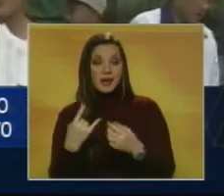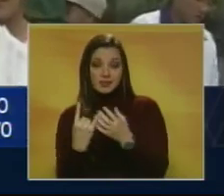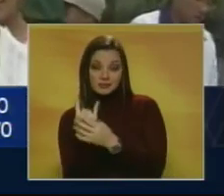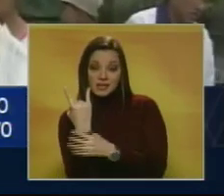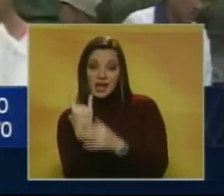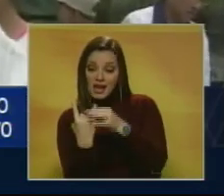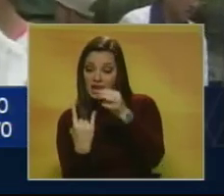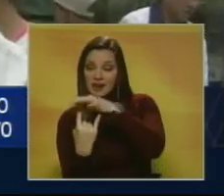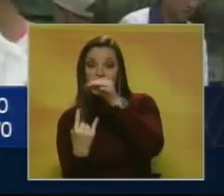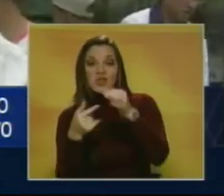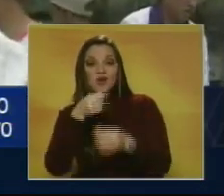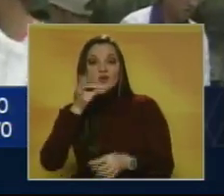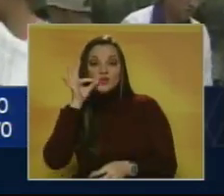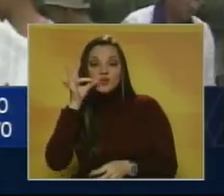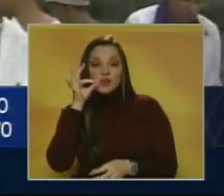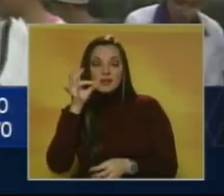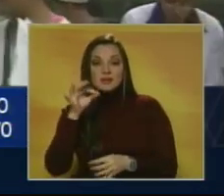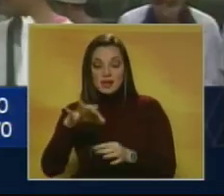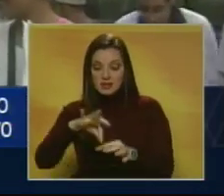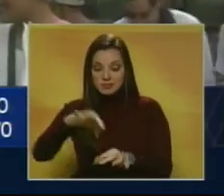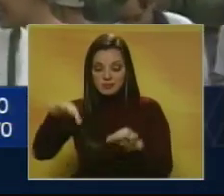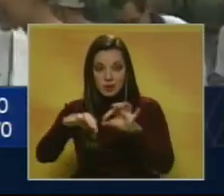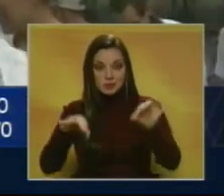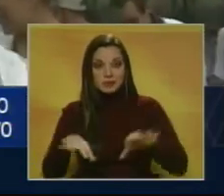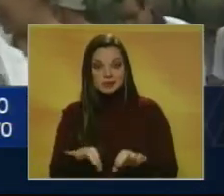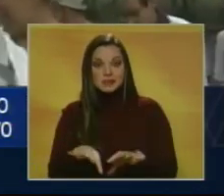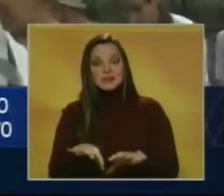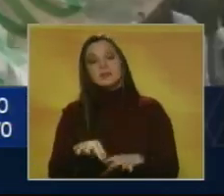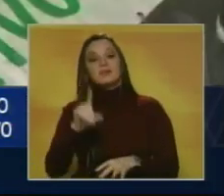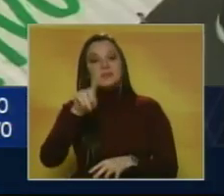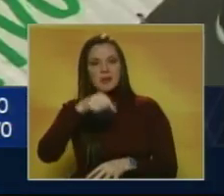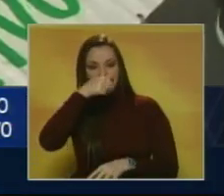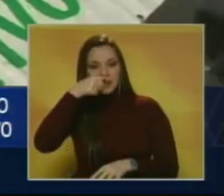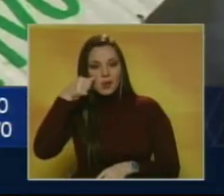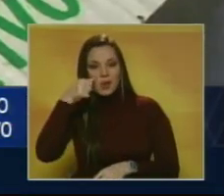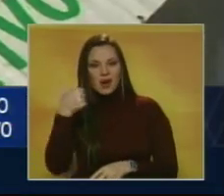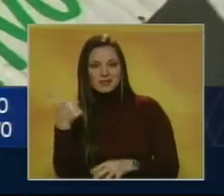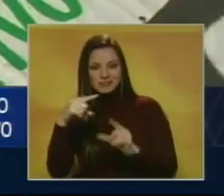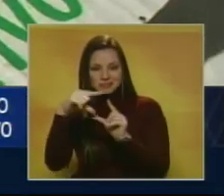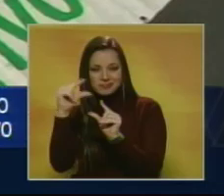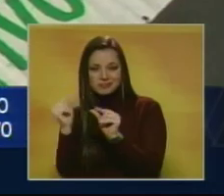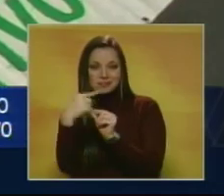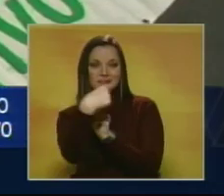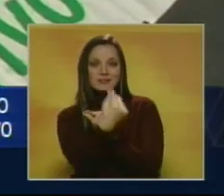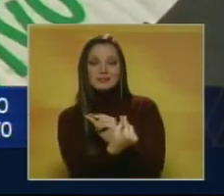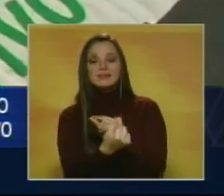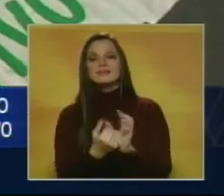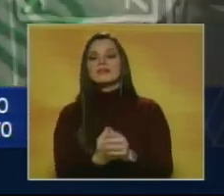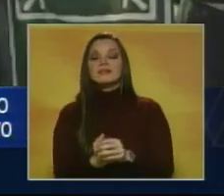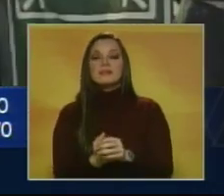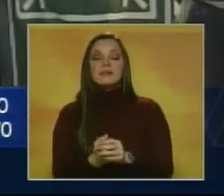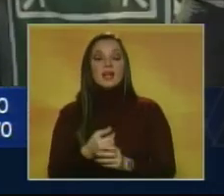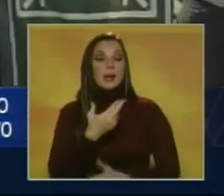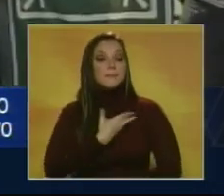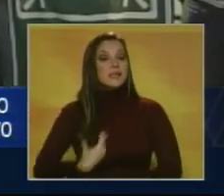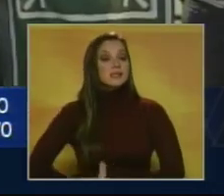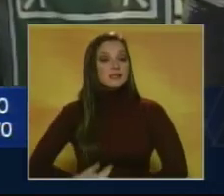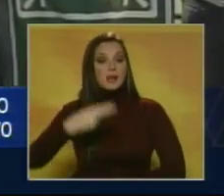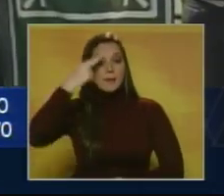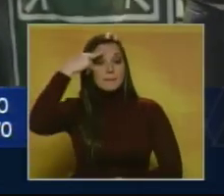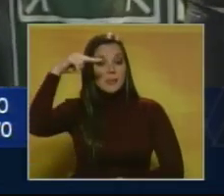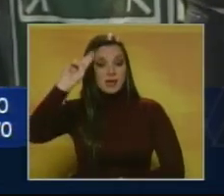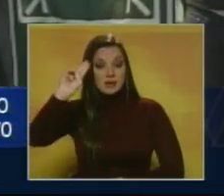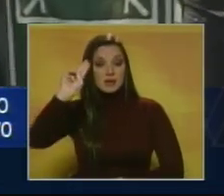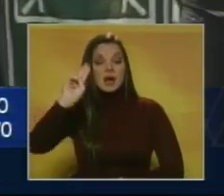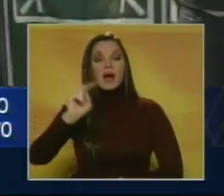solicitud. La medida abre la puerta a la legalización del también llamado cannabis en el futuro. El presidente mexicano Enrique Peña